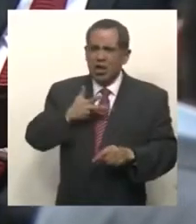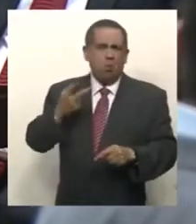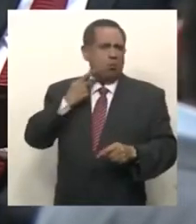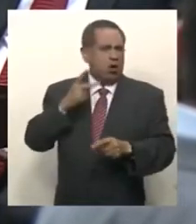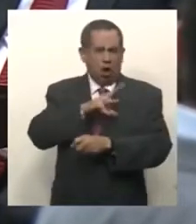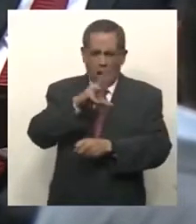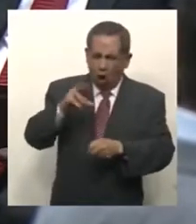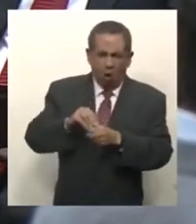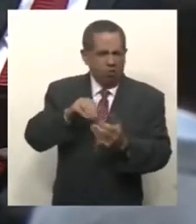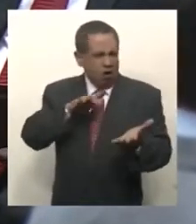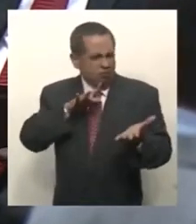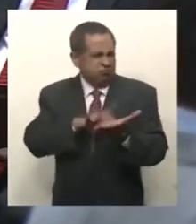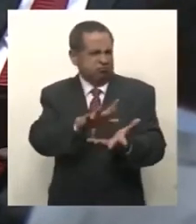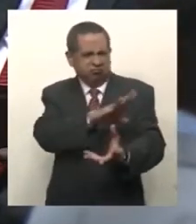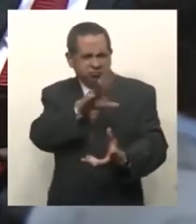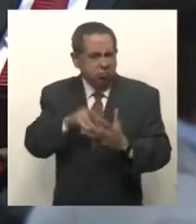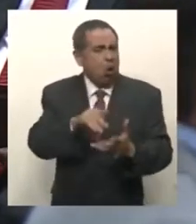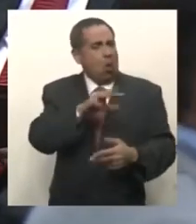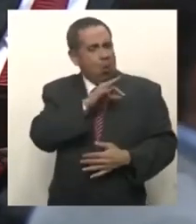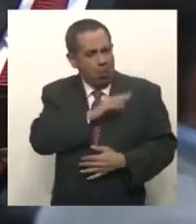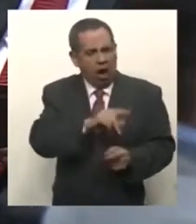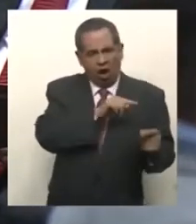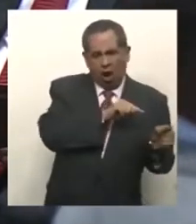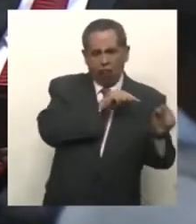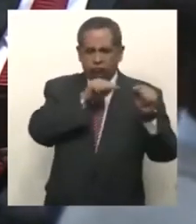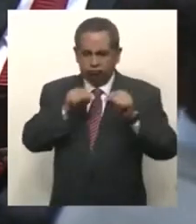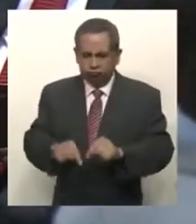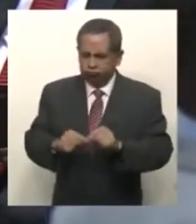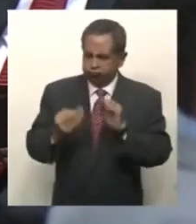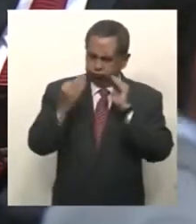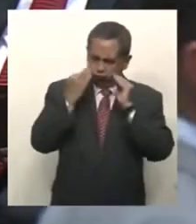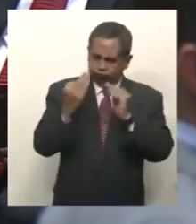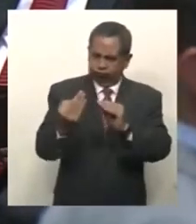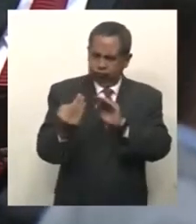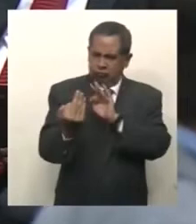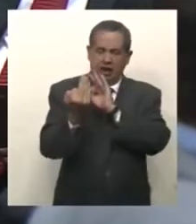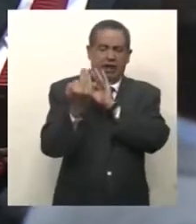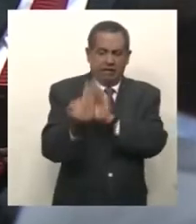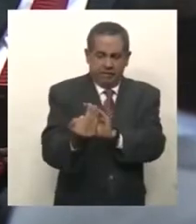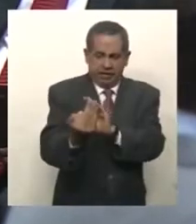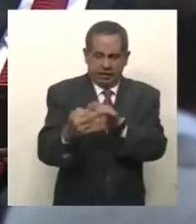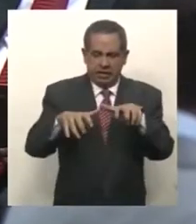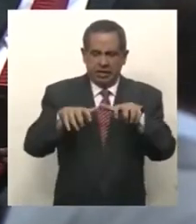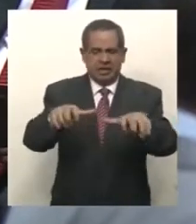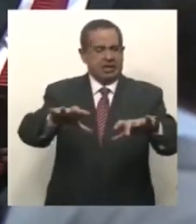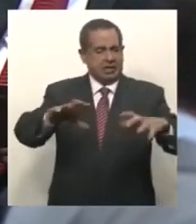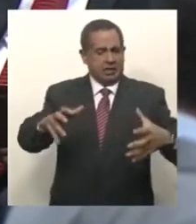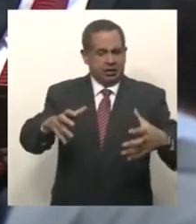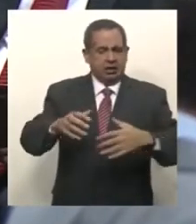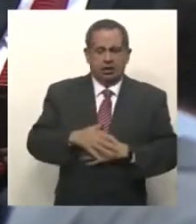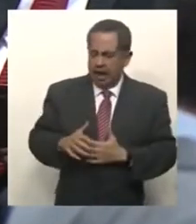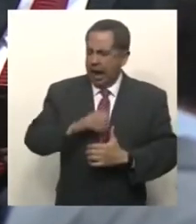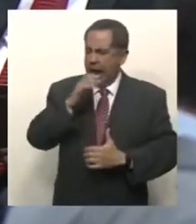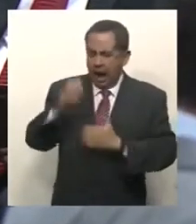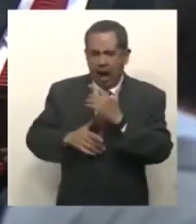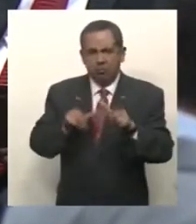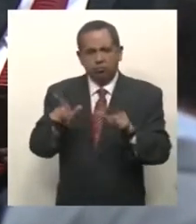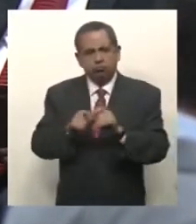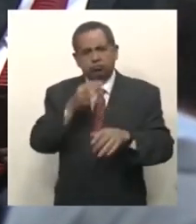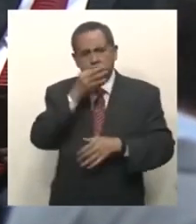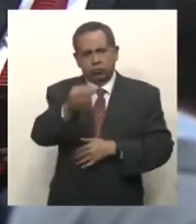política, toda la fuerza y toda la contundencia para estar rindiendo el informe aquí ante esta soberanía. Termino